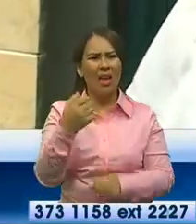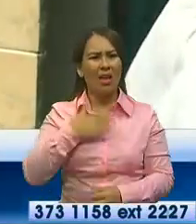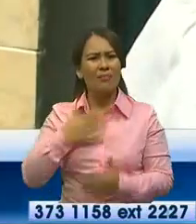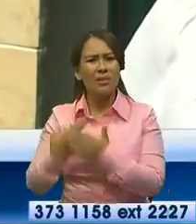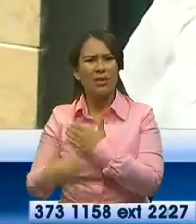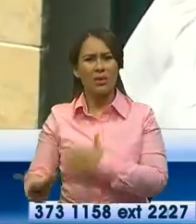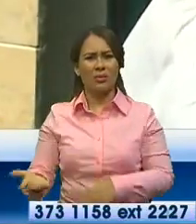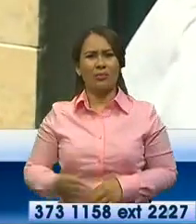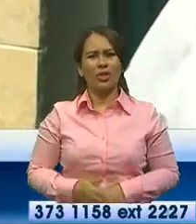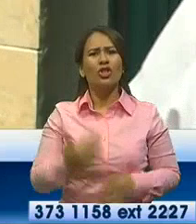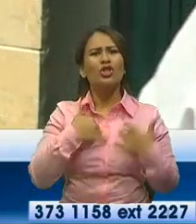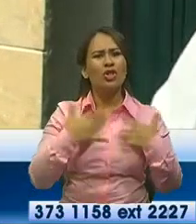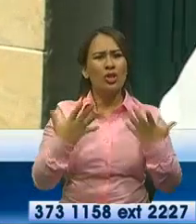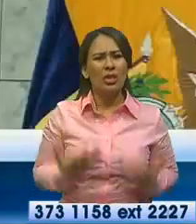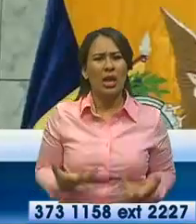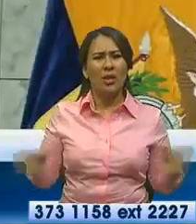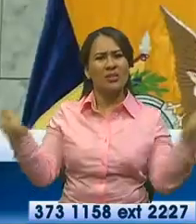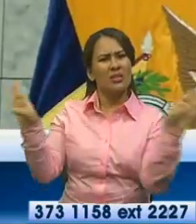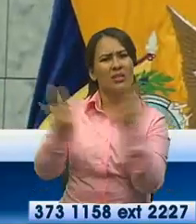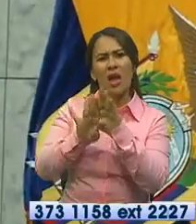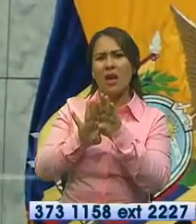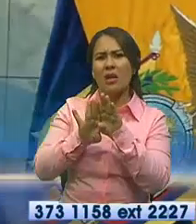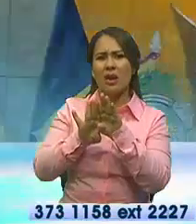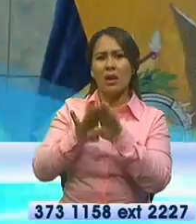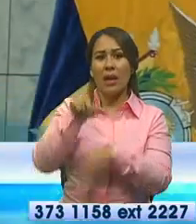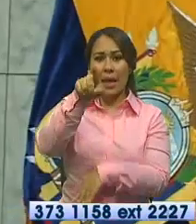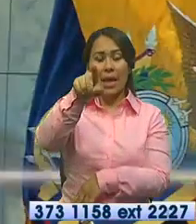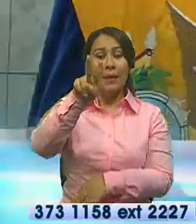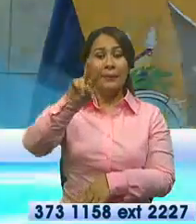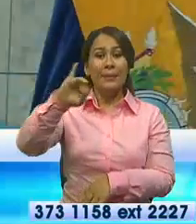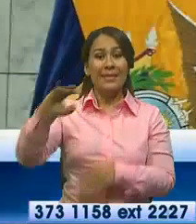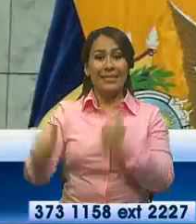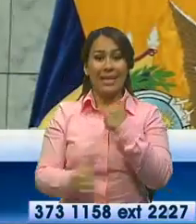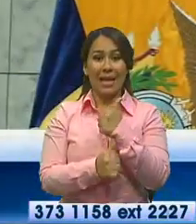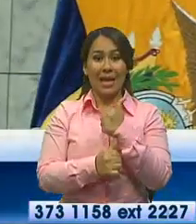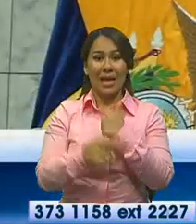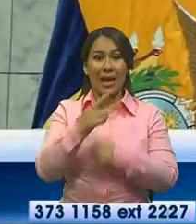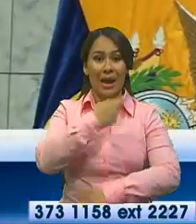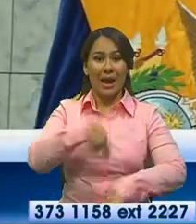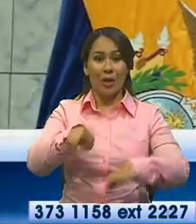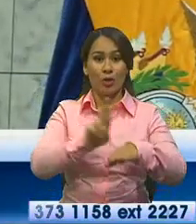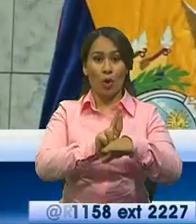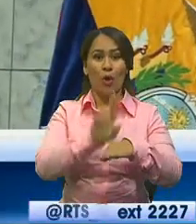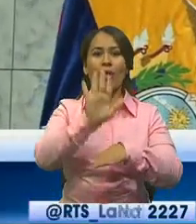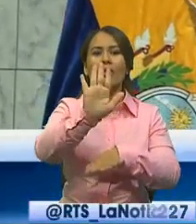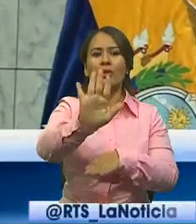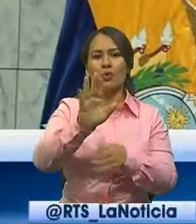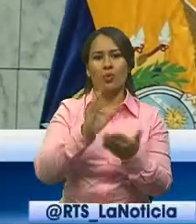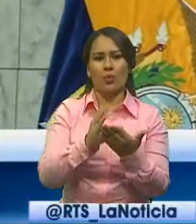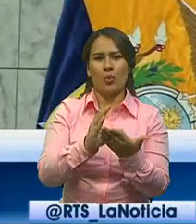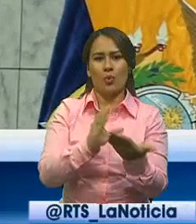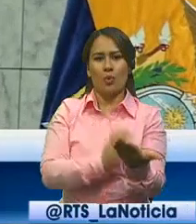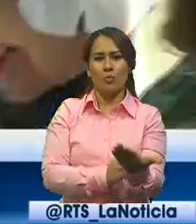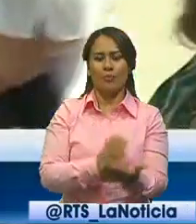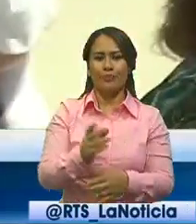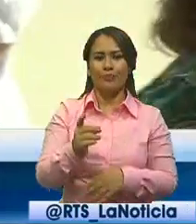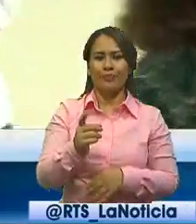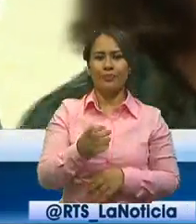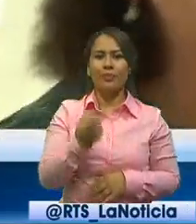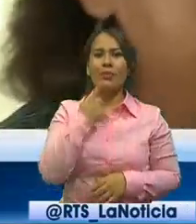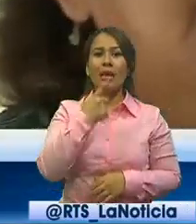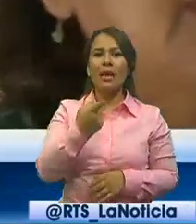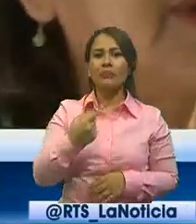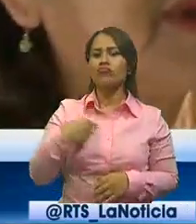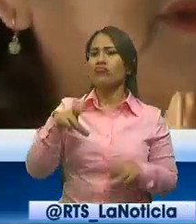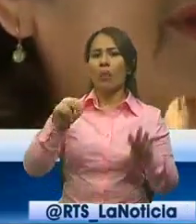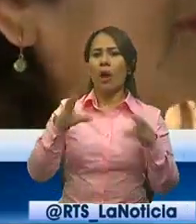El cierre definitivo de la institución. El vicerrector de la unidad educativa dio su pronunciamiento. No obstante, su discurso no convenció a los padres de